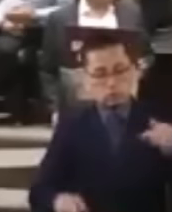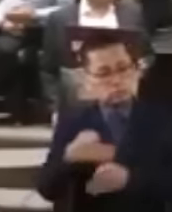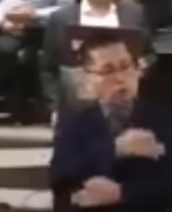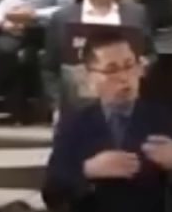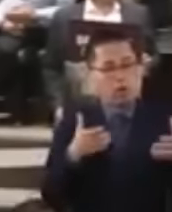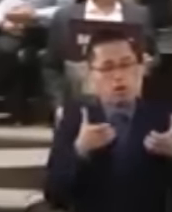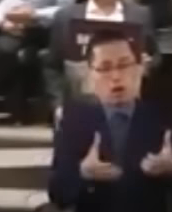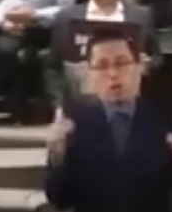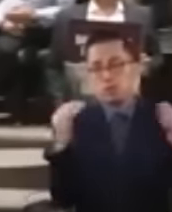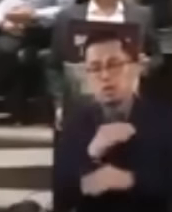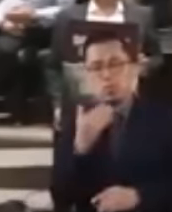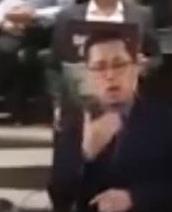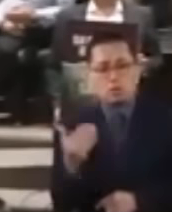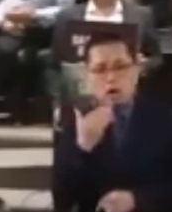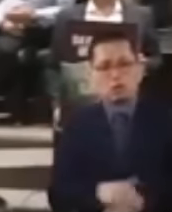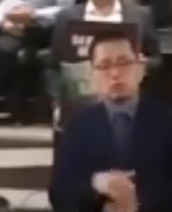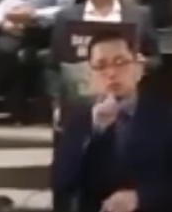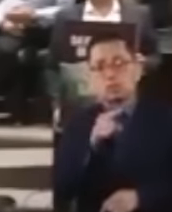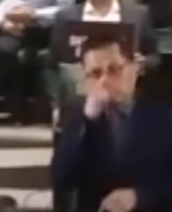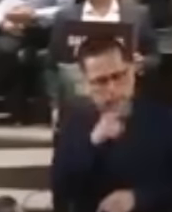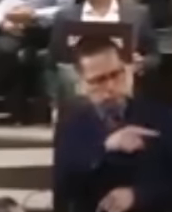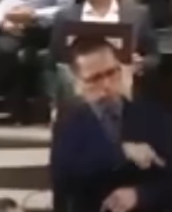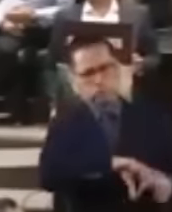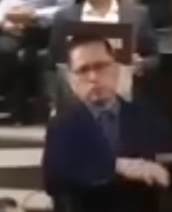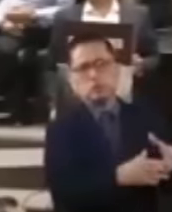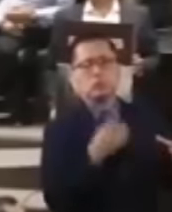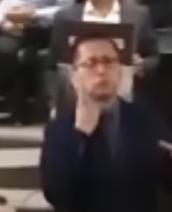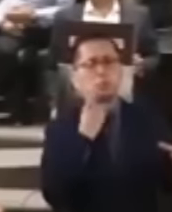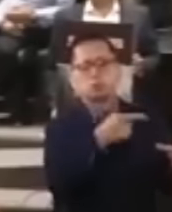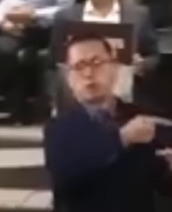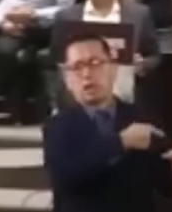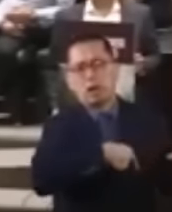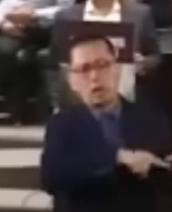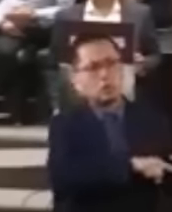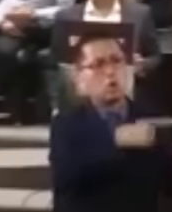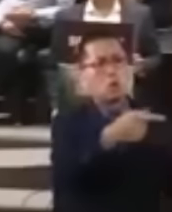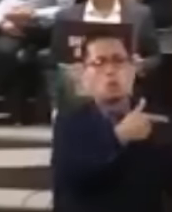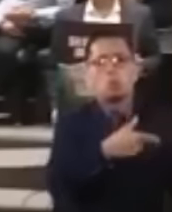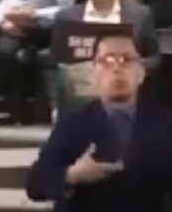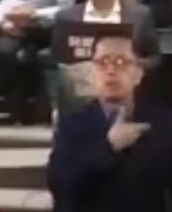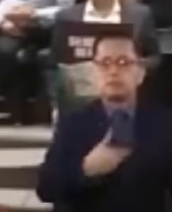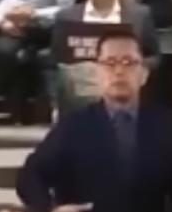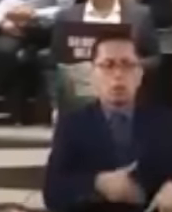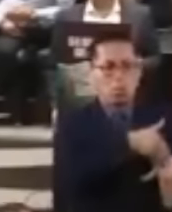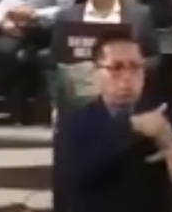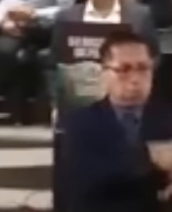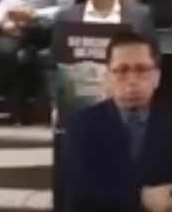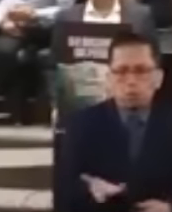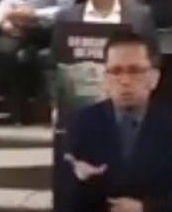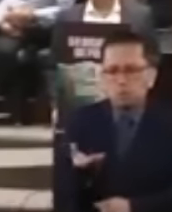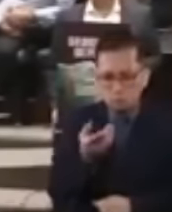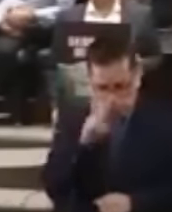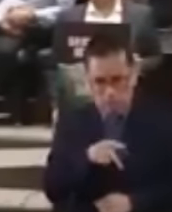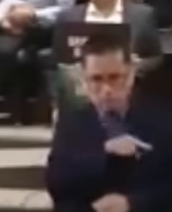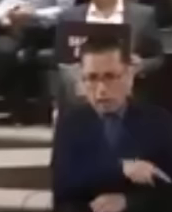todo lleno de legisladoras oficialistas y legisladores oficialistas que a ti, mexicana y mexicano, no están